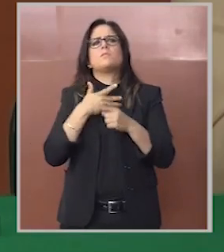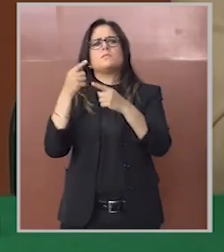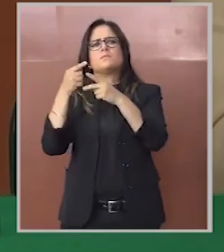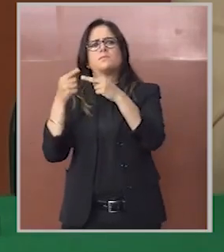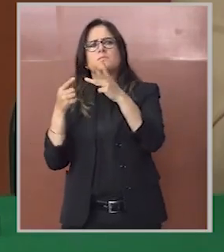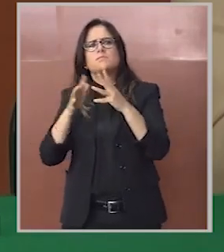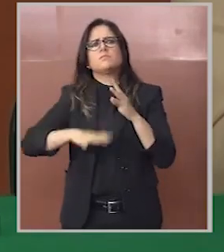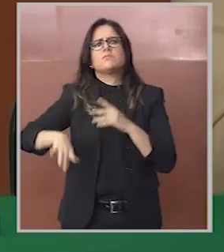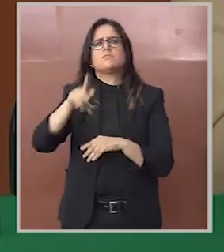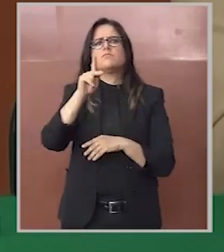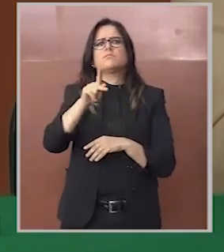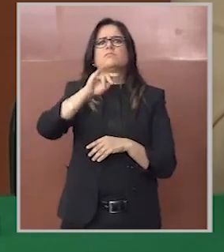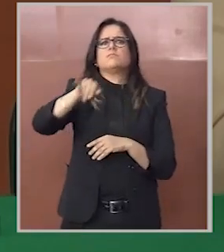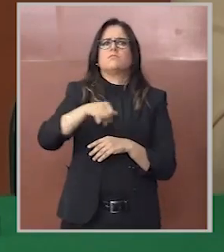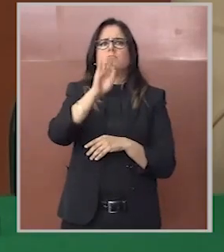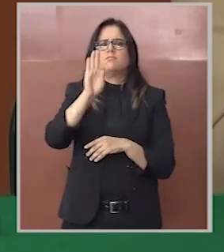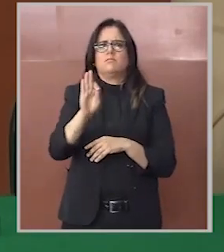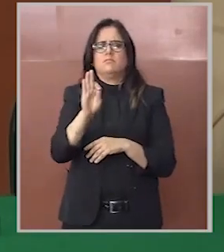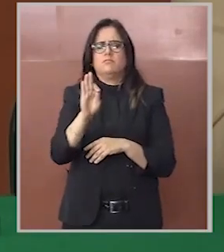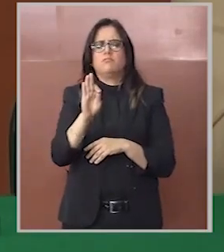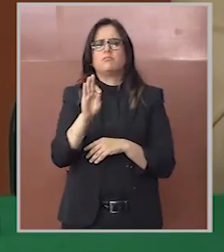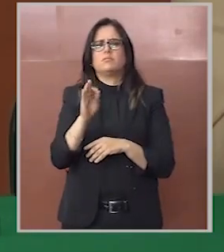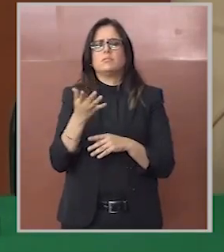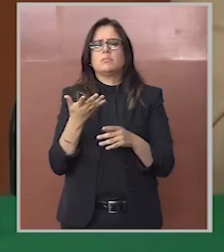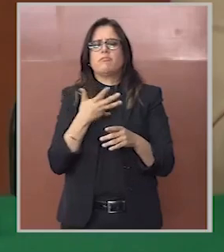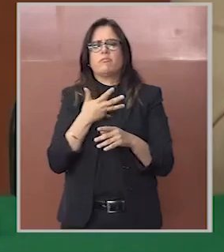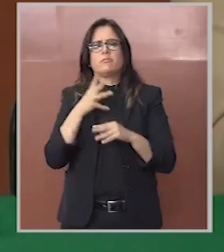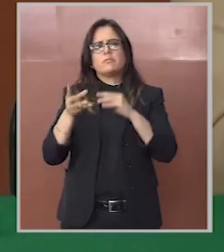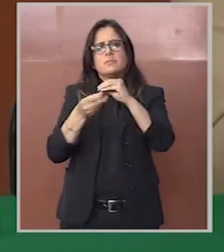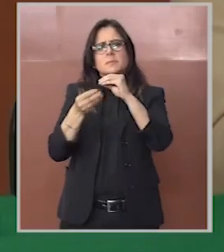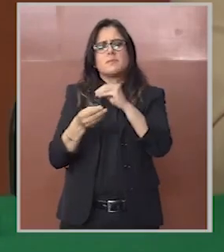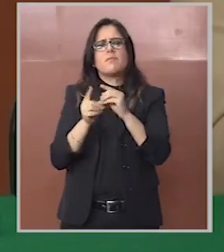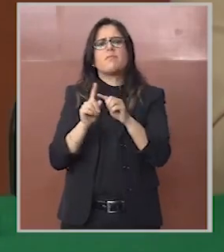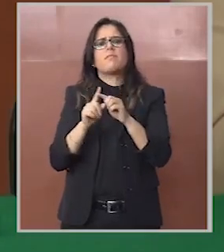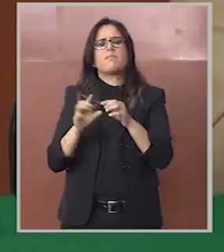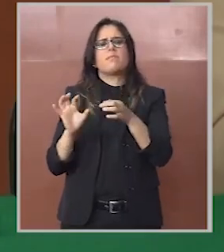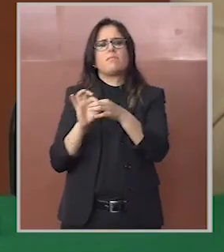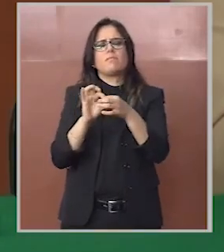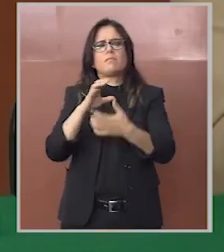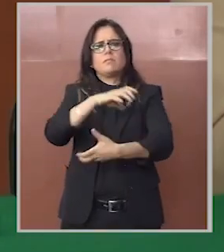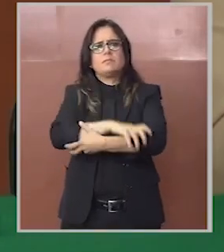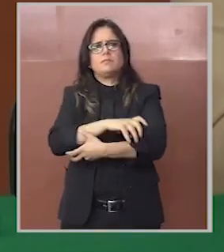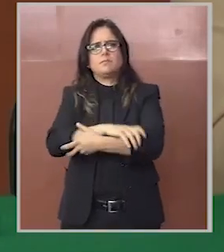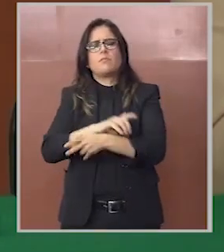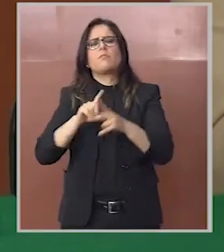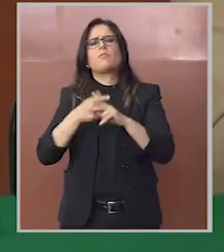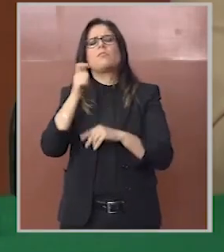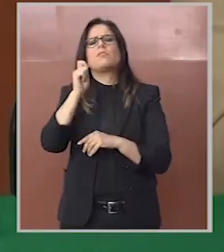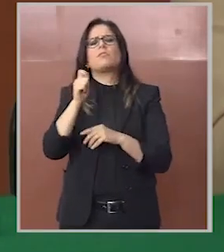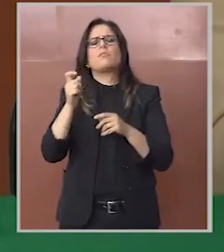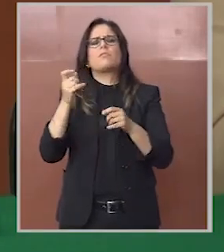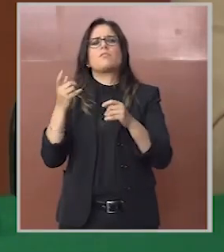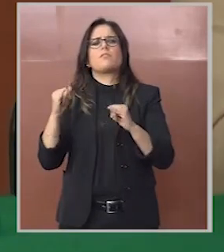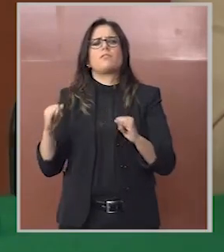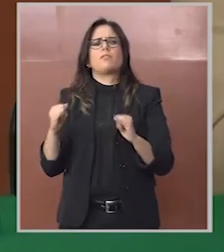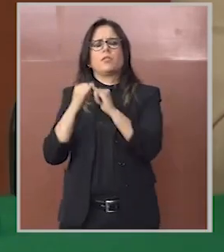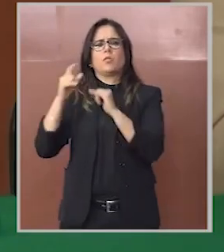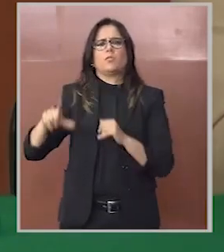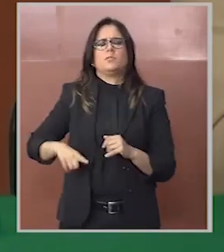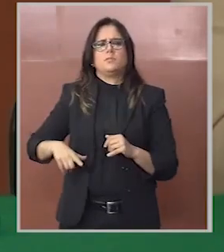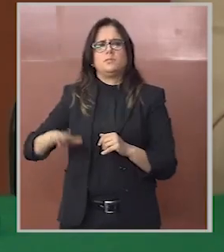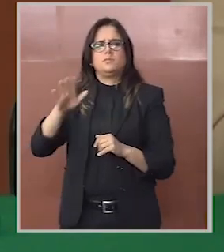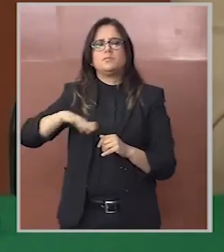Pues el poder judicial de la federación y quisimos nosotras empezar por los órganos que más recurren porque